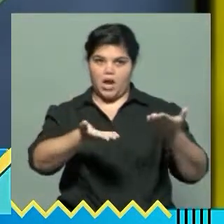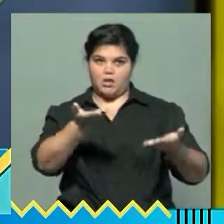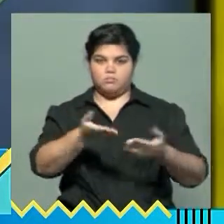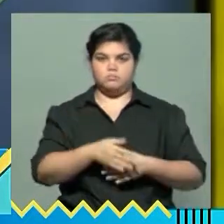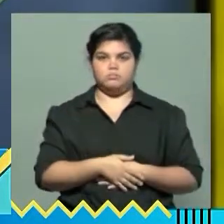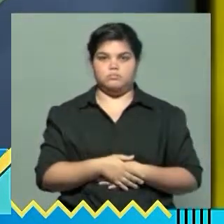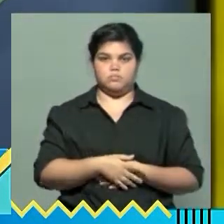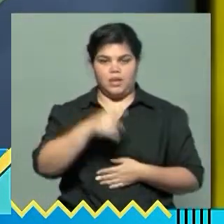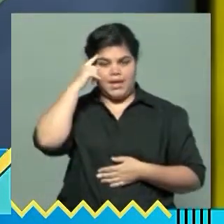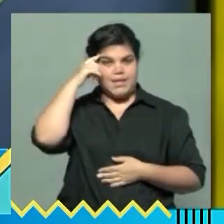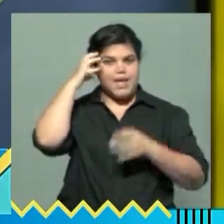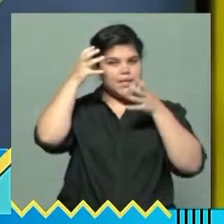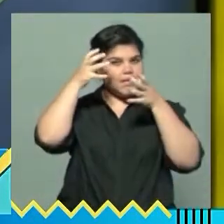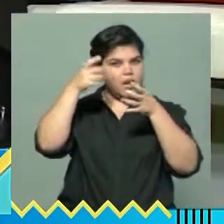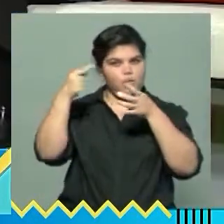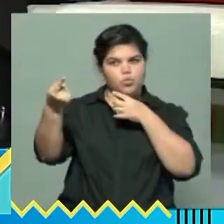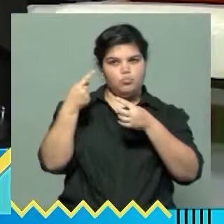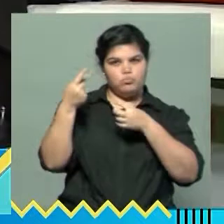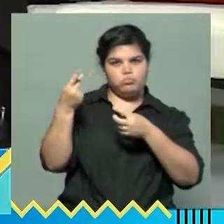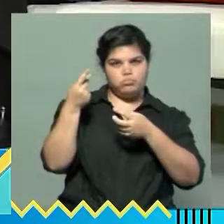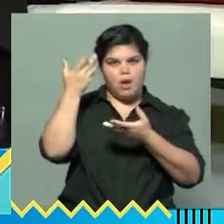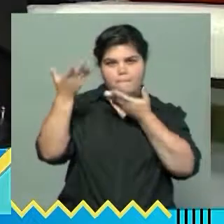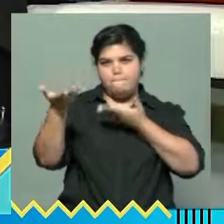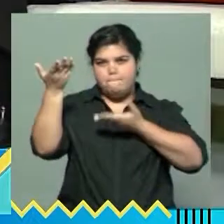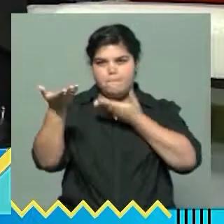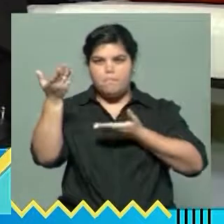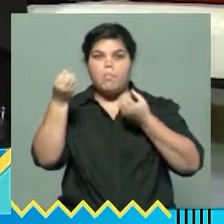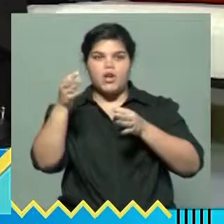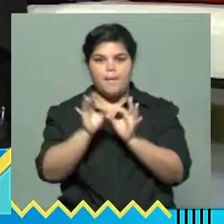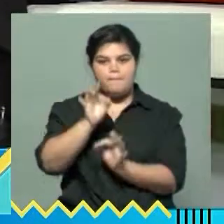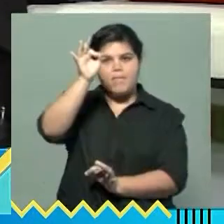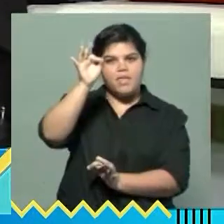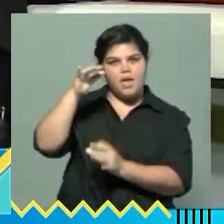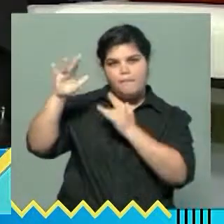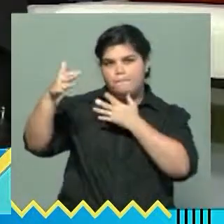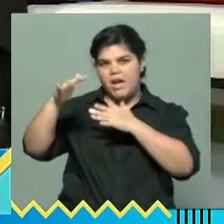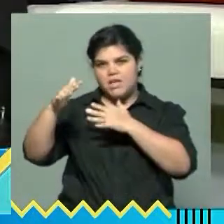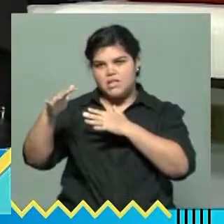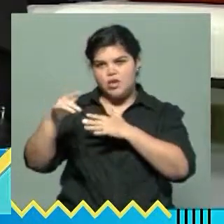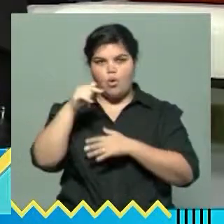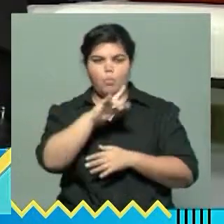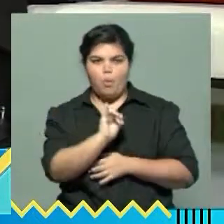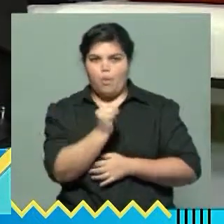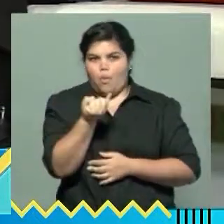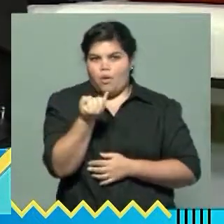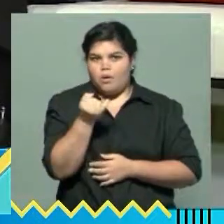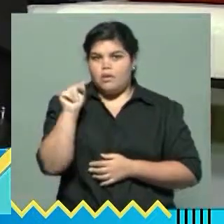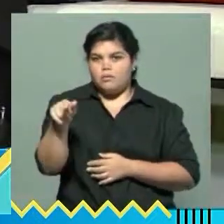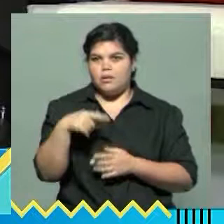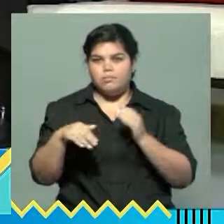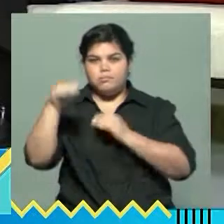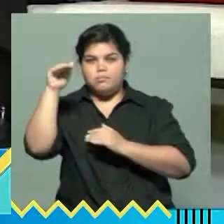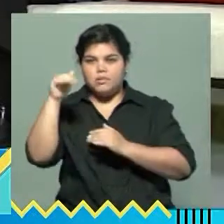tu cerebro y el mío, deben pesar más o menos lo mismo, porque medimos más o menos lo mismo, pues son más delgaditas y probablemente pese un poquito más,